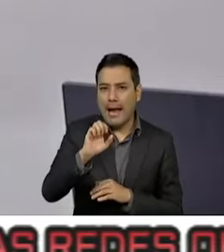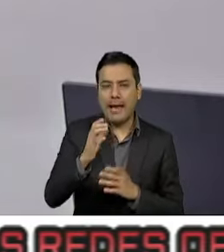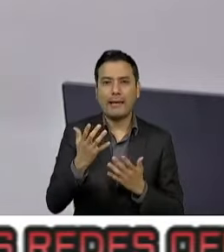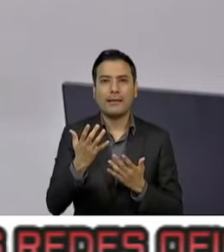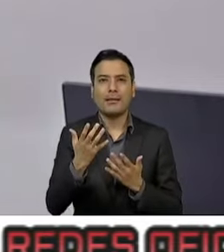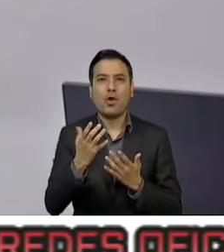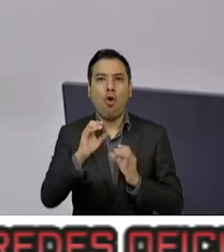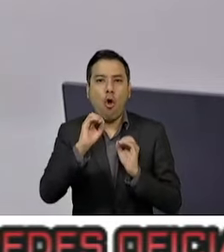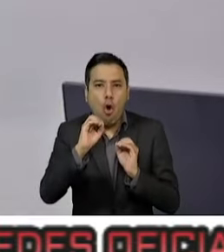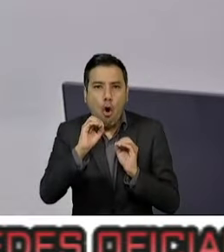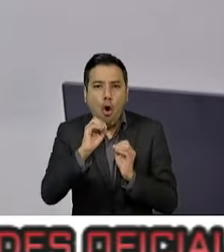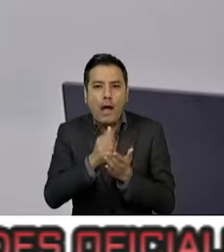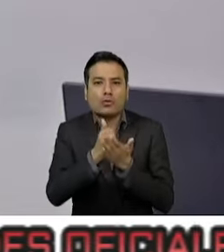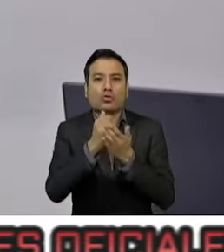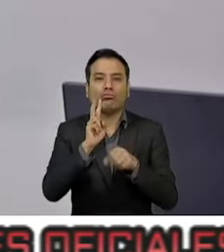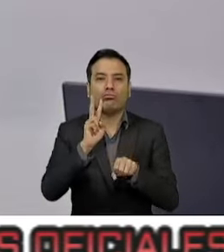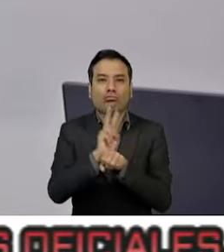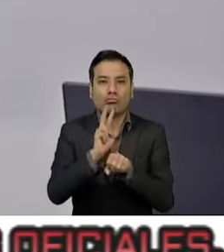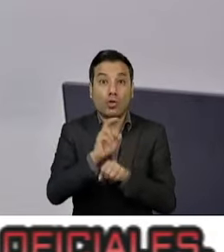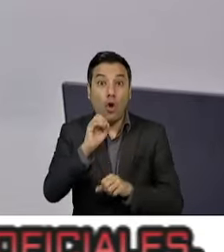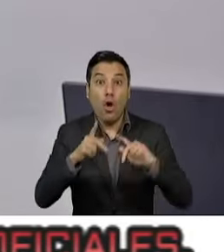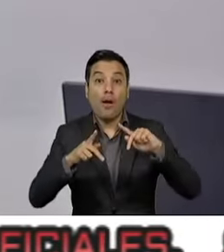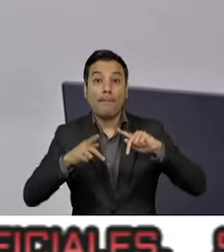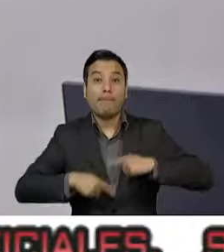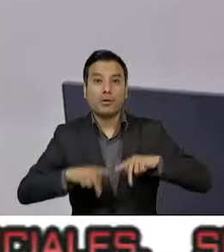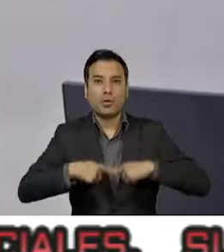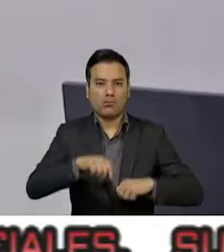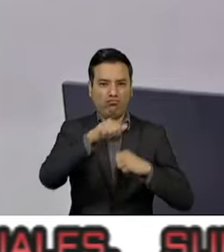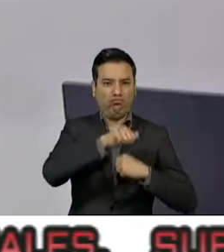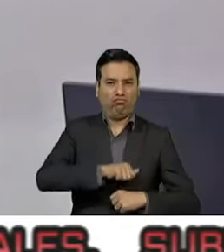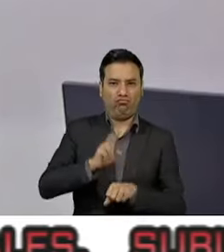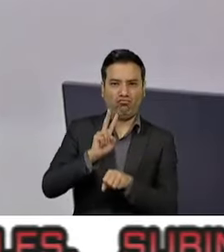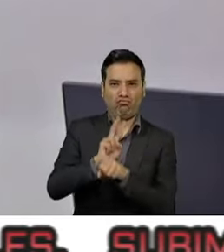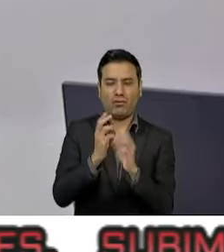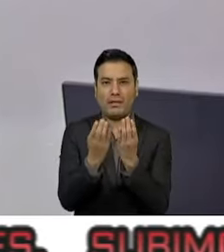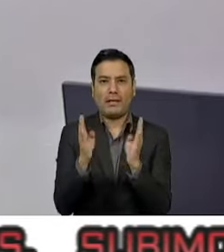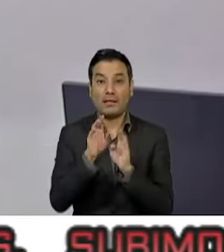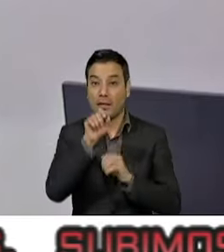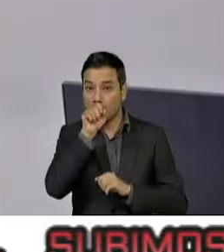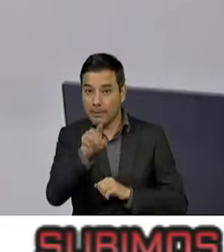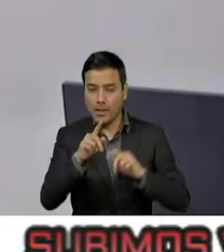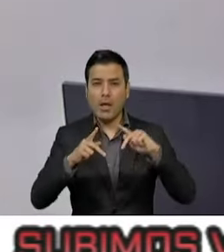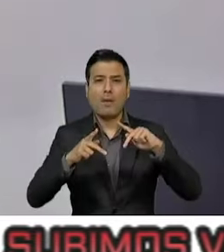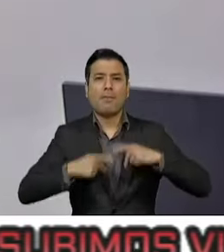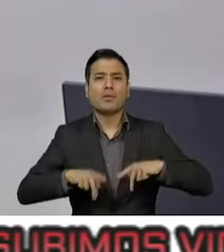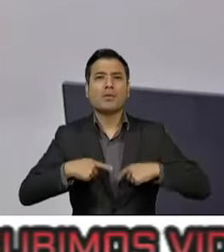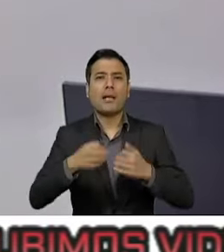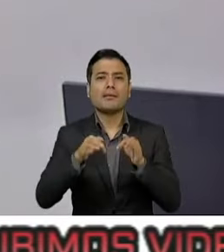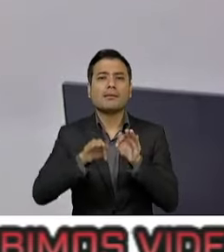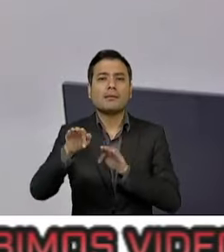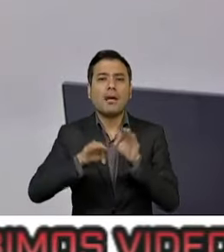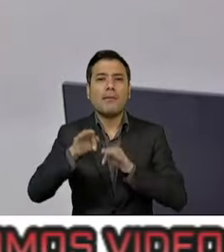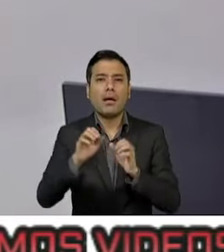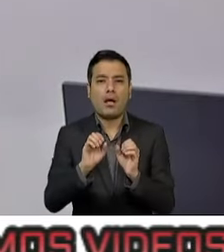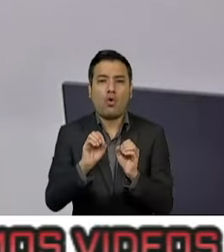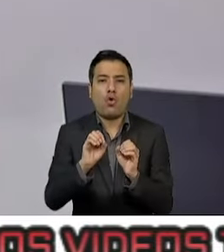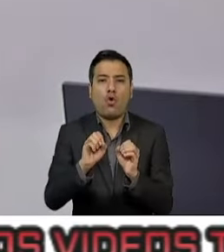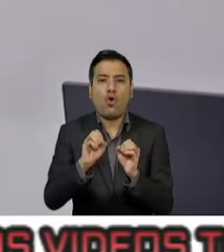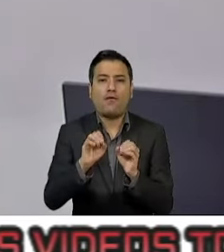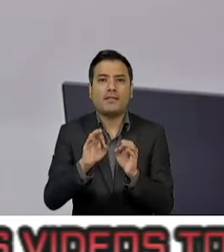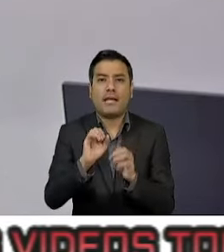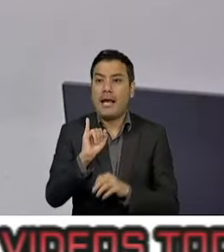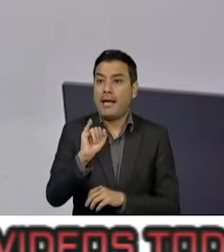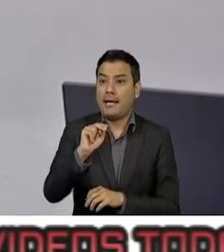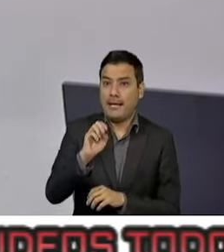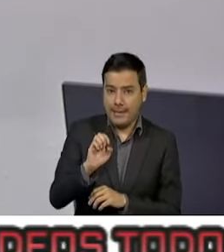sido y serán funcionarios de casilla, a todos los compañeros que laboran en los módulos de atención ciudadana y han sido el rostro